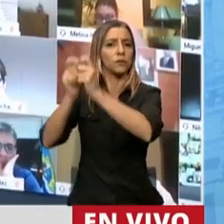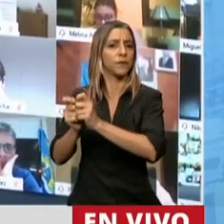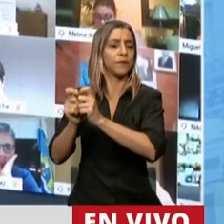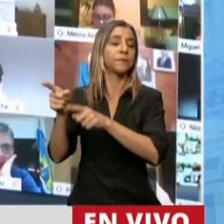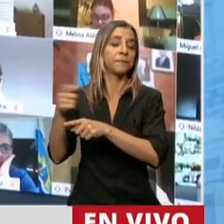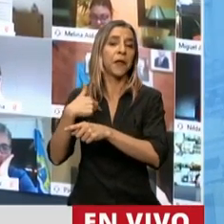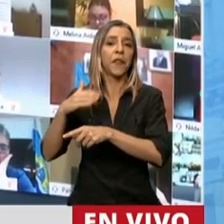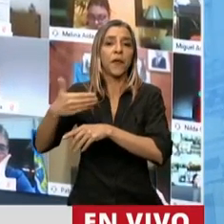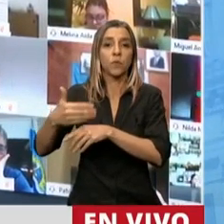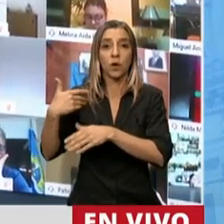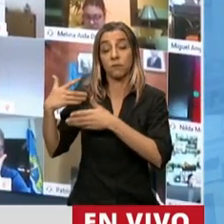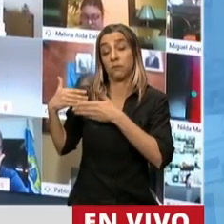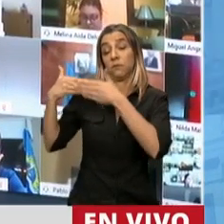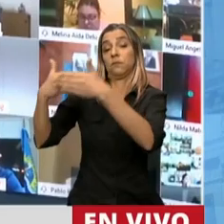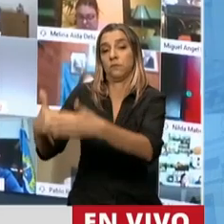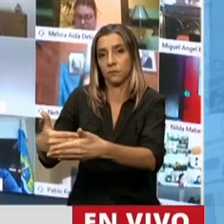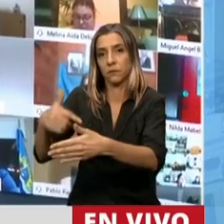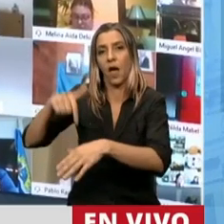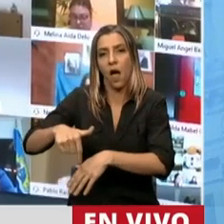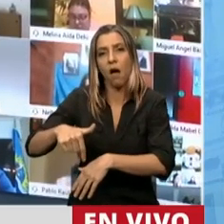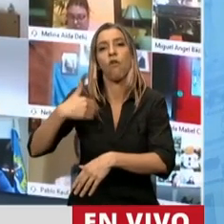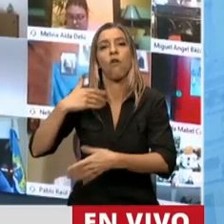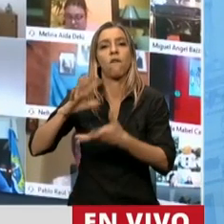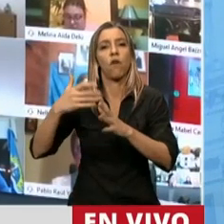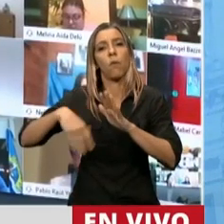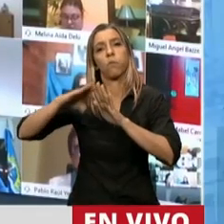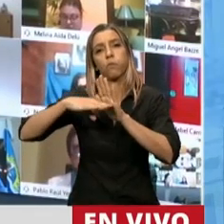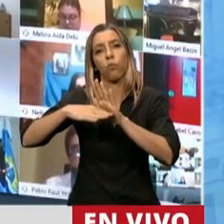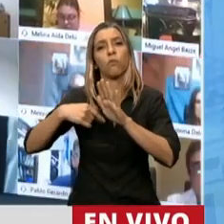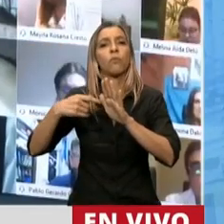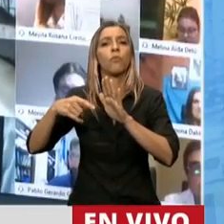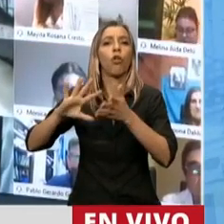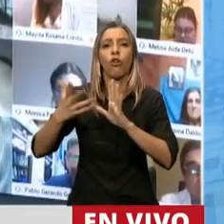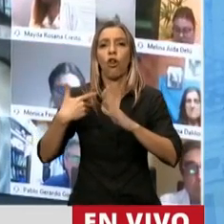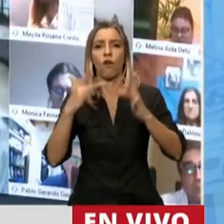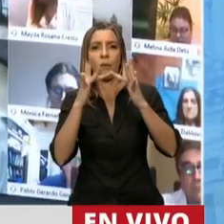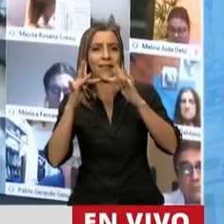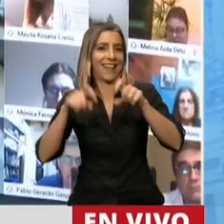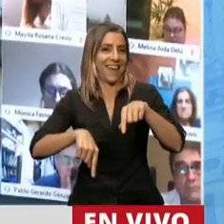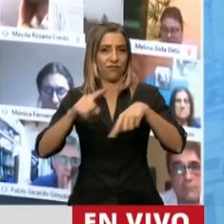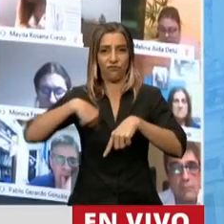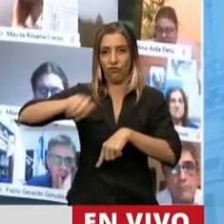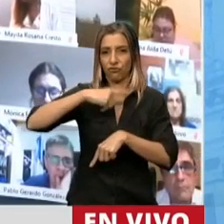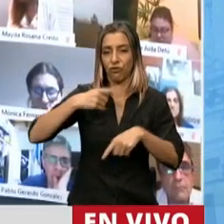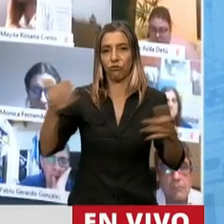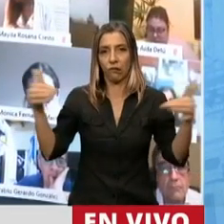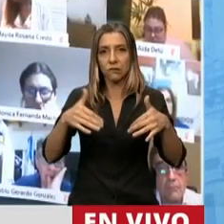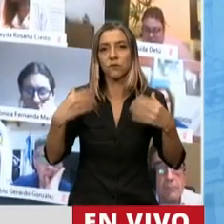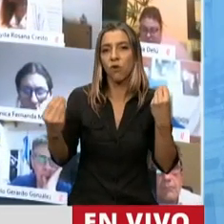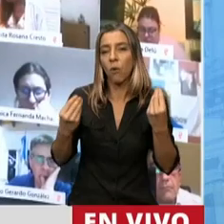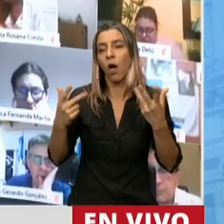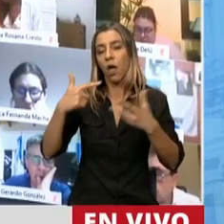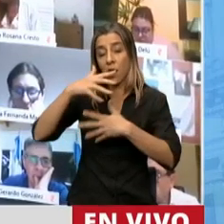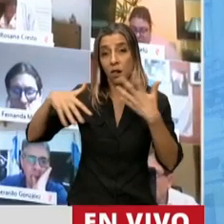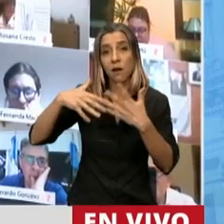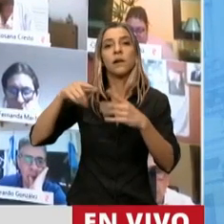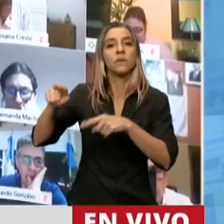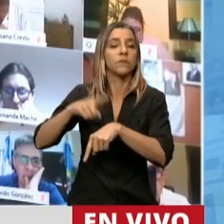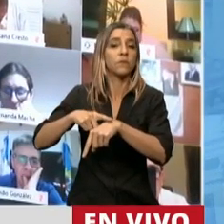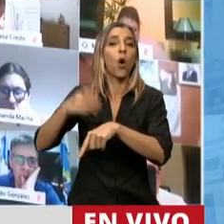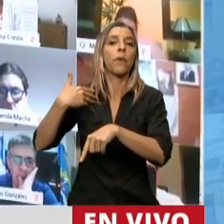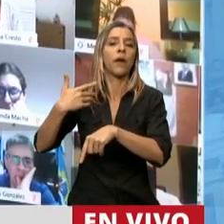ahora, con un protocolo cuestionado, con un sistema remoto cuestionado, los senadores del oficialismo trataron